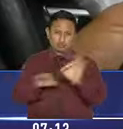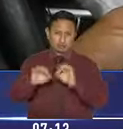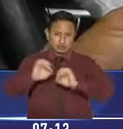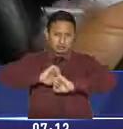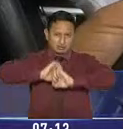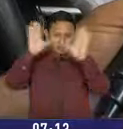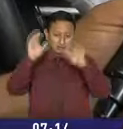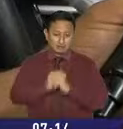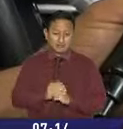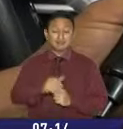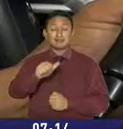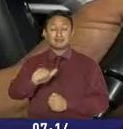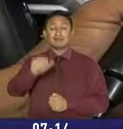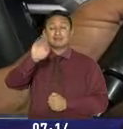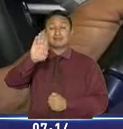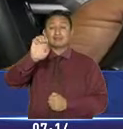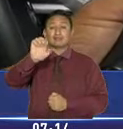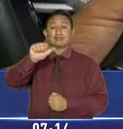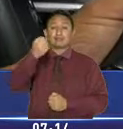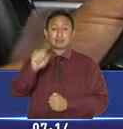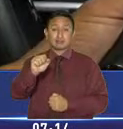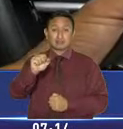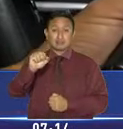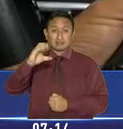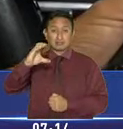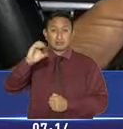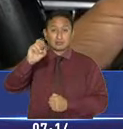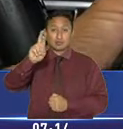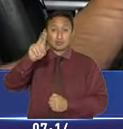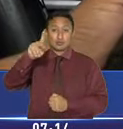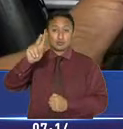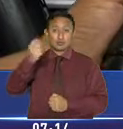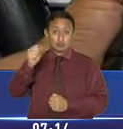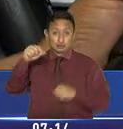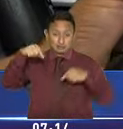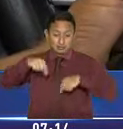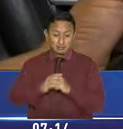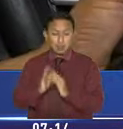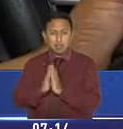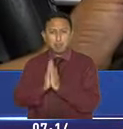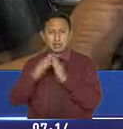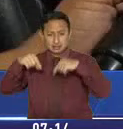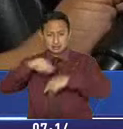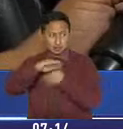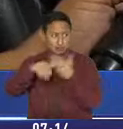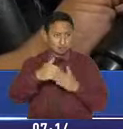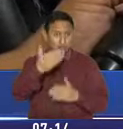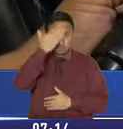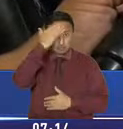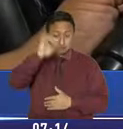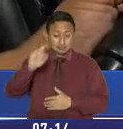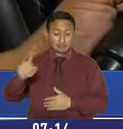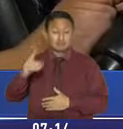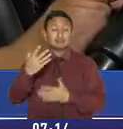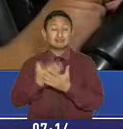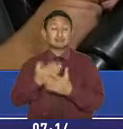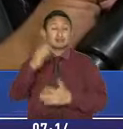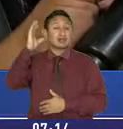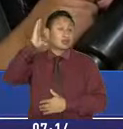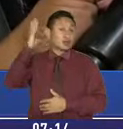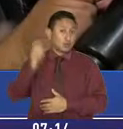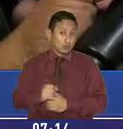sentido, con los hechos que fue de dominio público de la cárcel del Turi de Cuenca, ahí existieron el